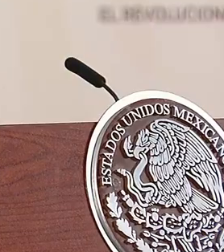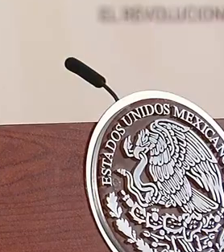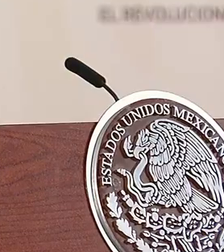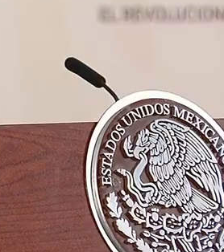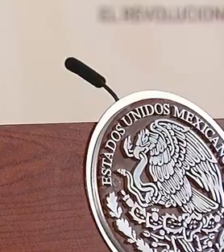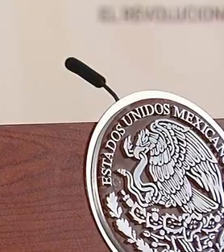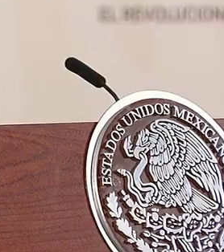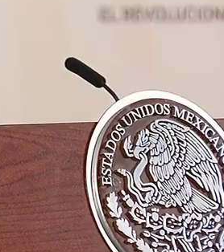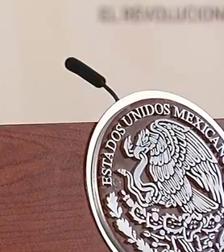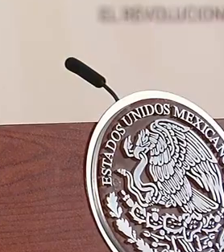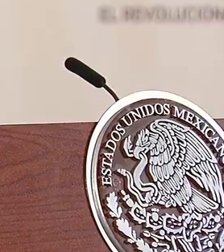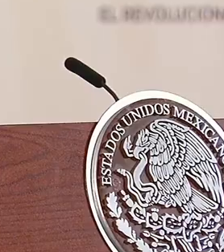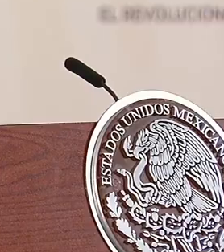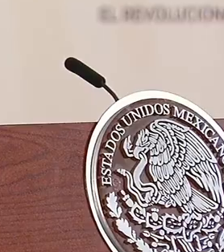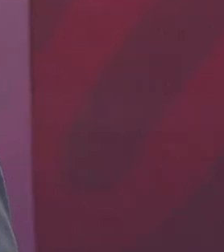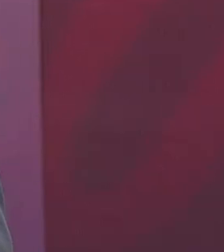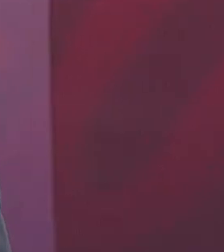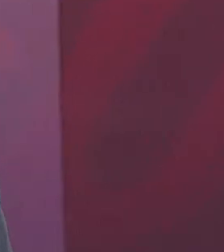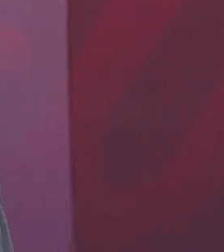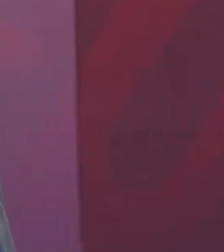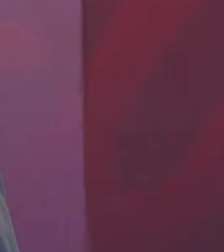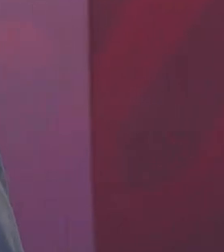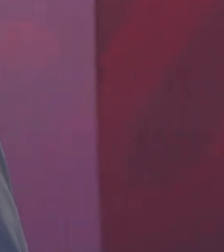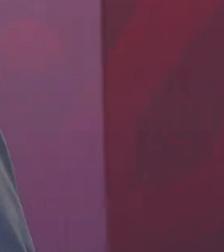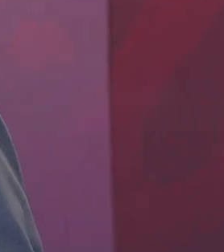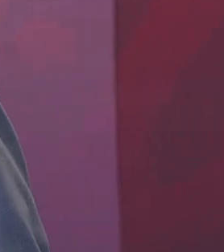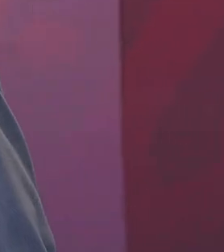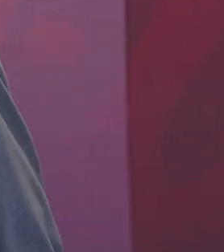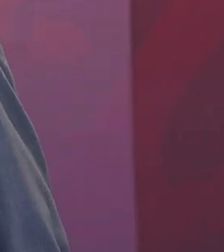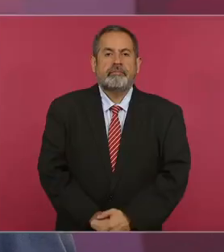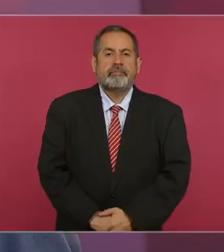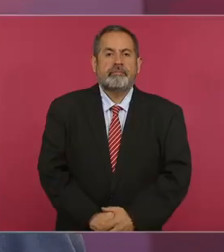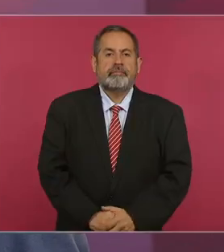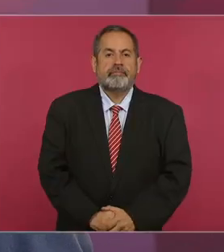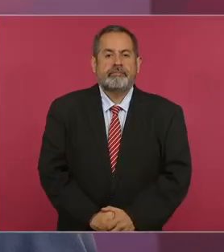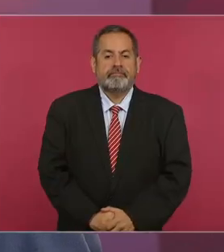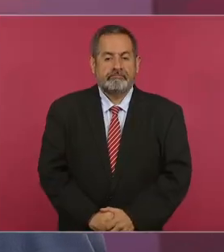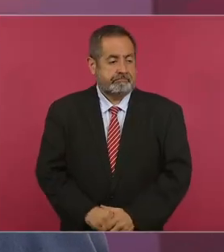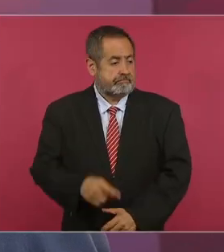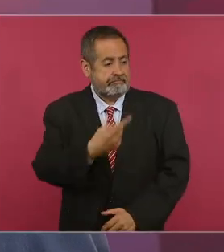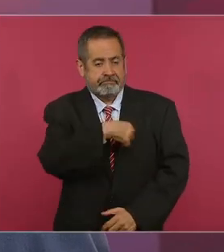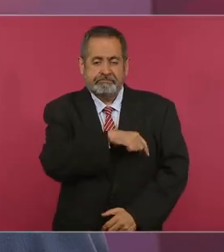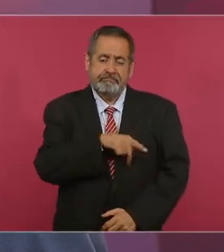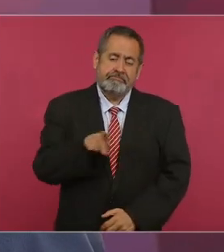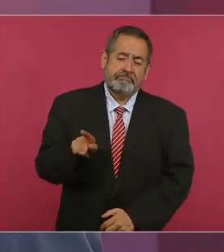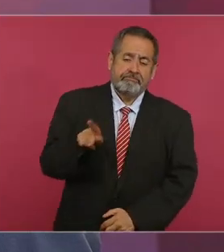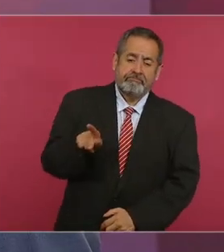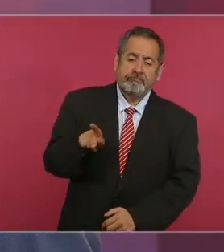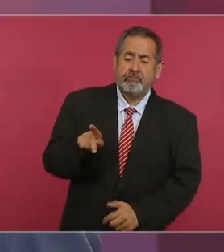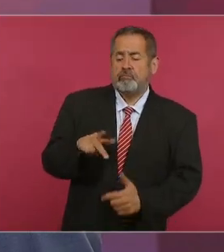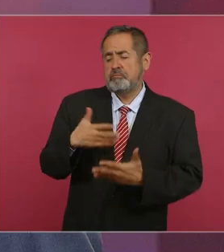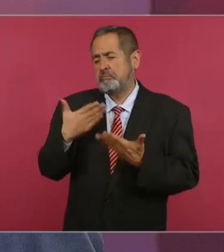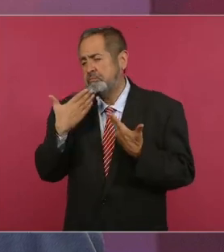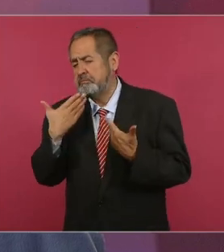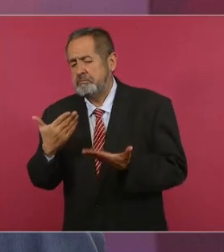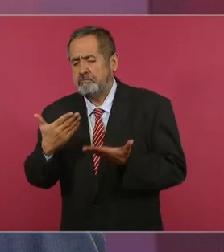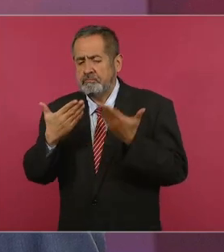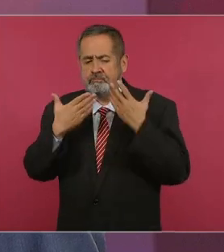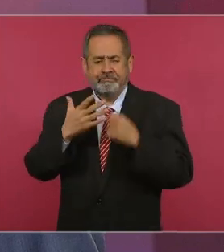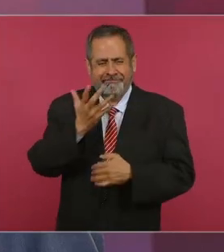que aparentan ser gentes, ¿no?, de bien y tienen una doble moral.